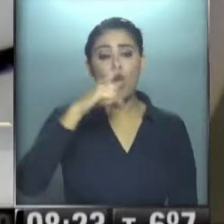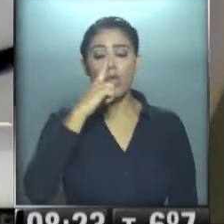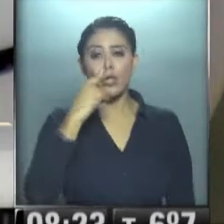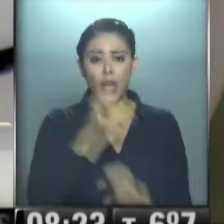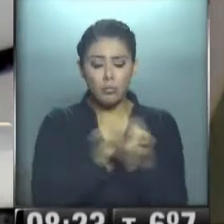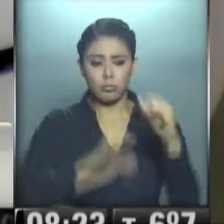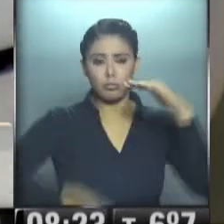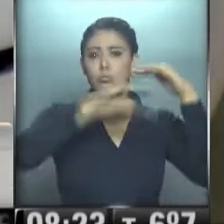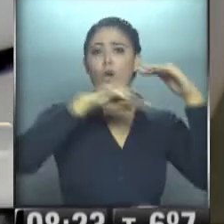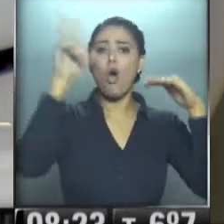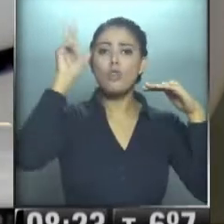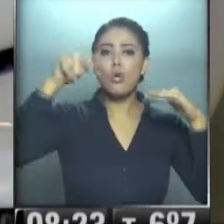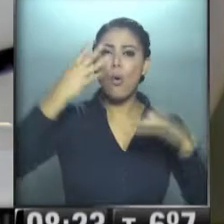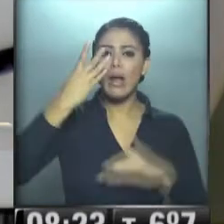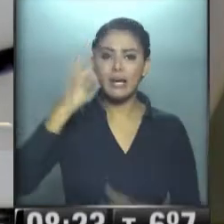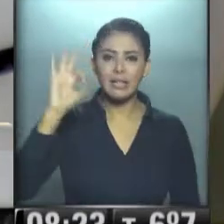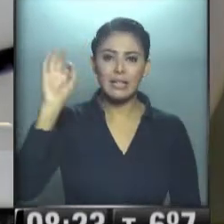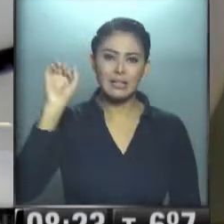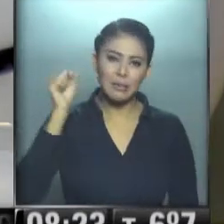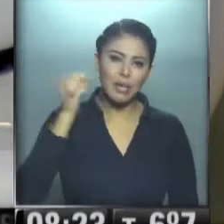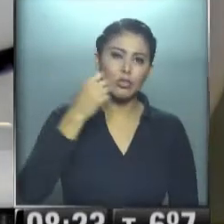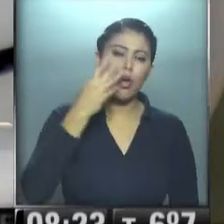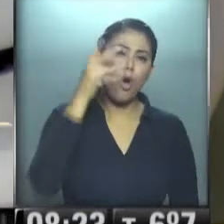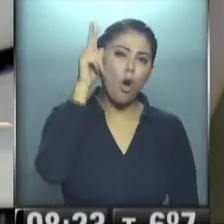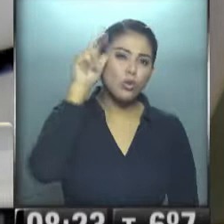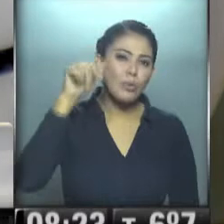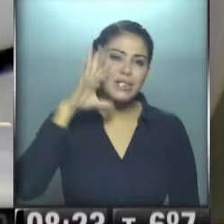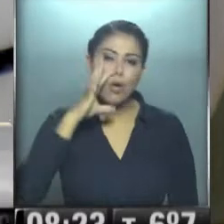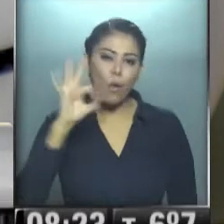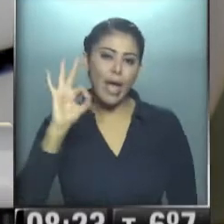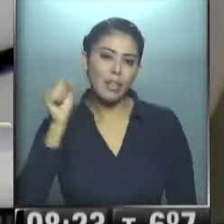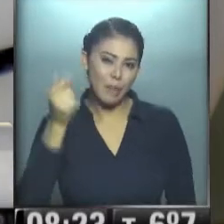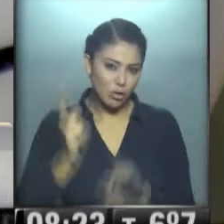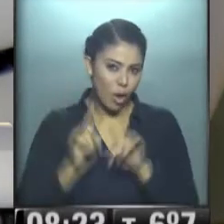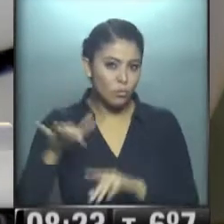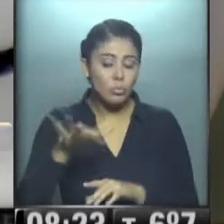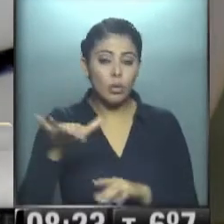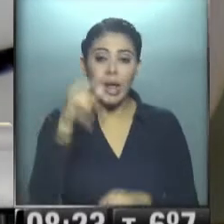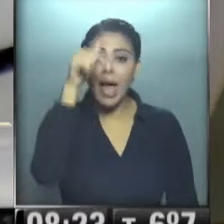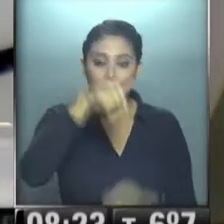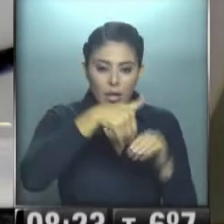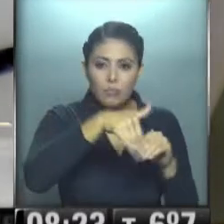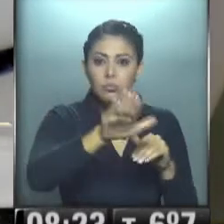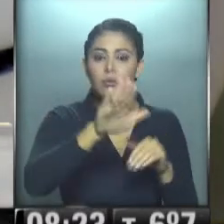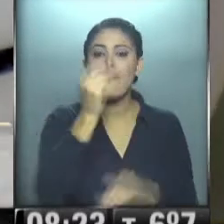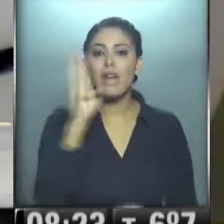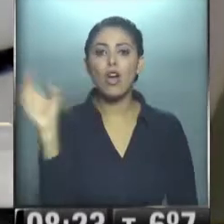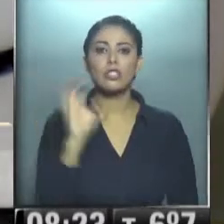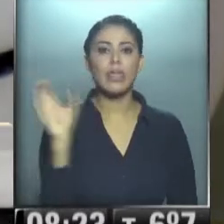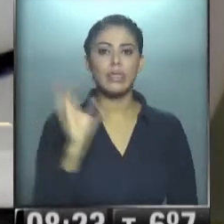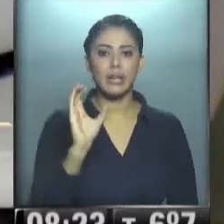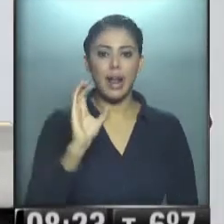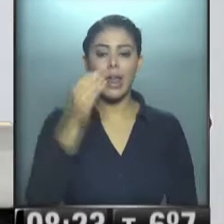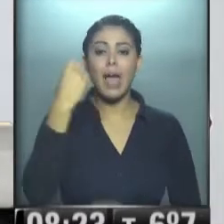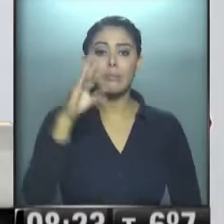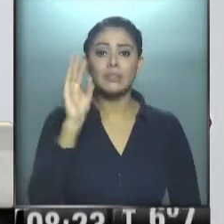a 8 pesos con 48 pesos con 50 algunas operaciones a partir de ahí es que toman las riendas del banco central se hacen